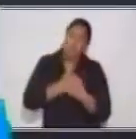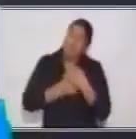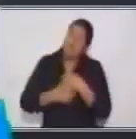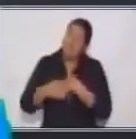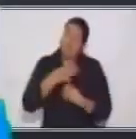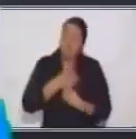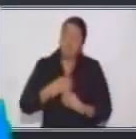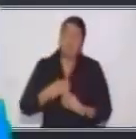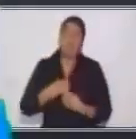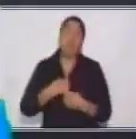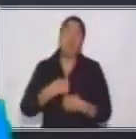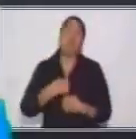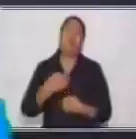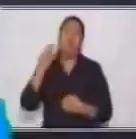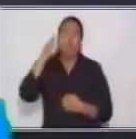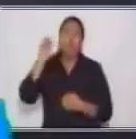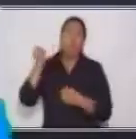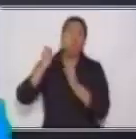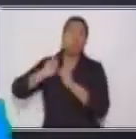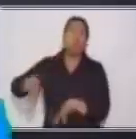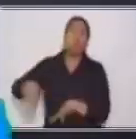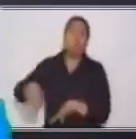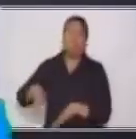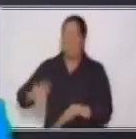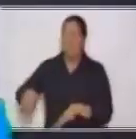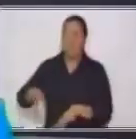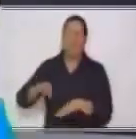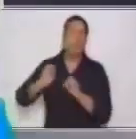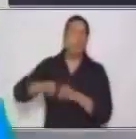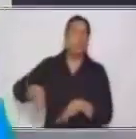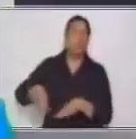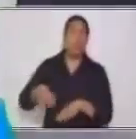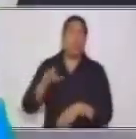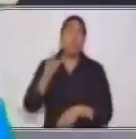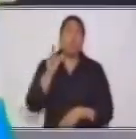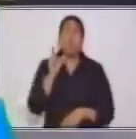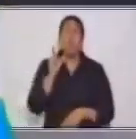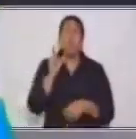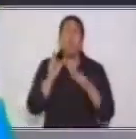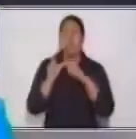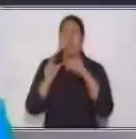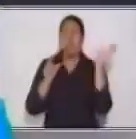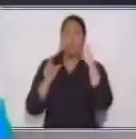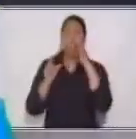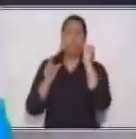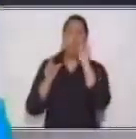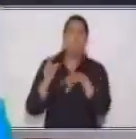habían desechado por ser pequeñas. El hombre se sintió mal. Por eso